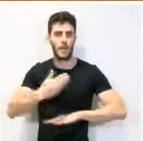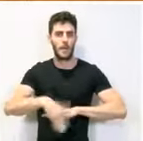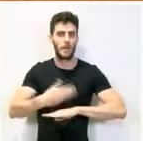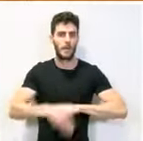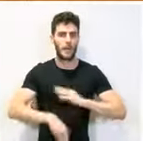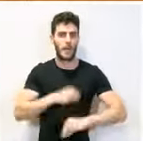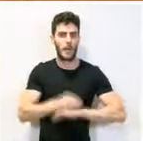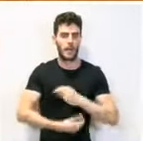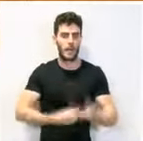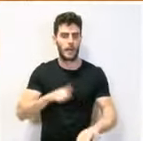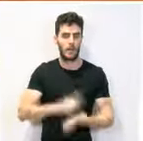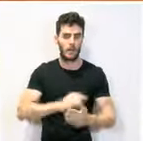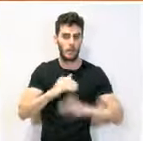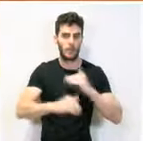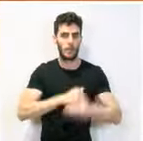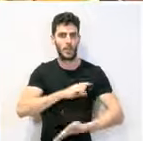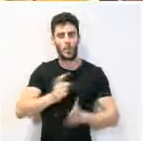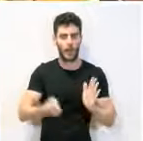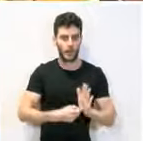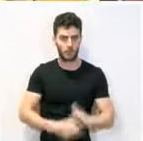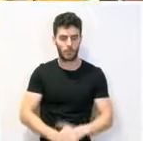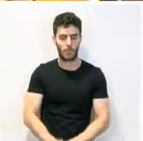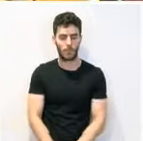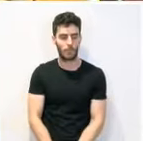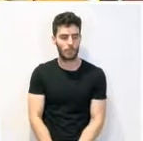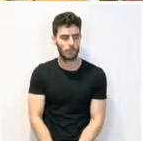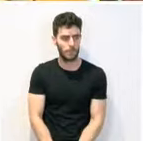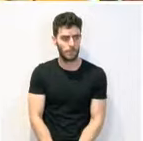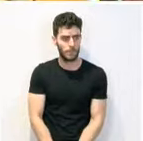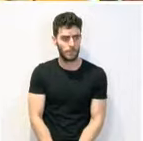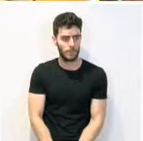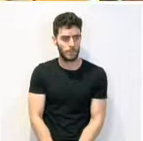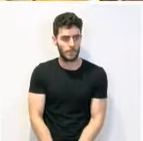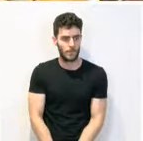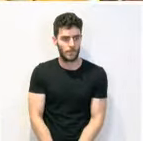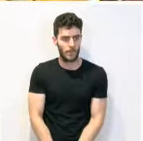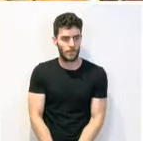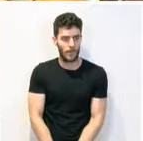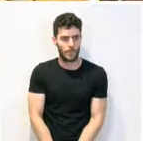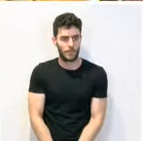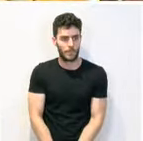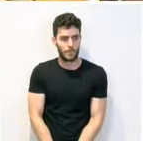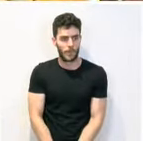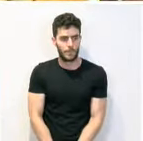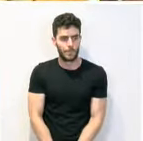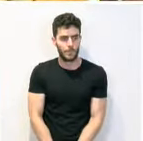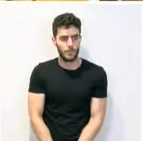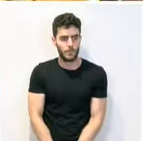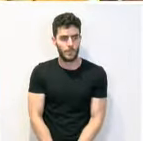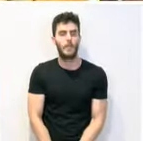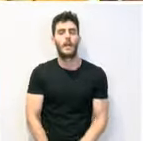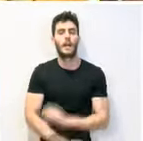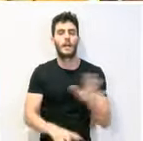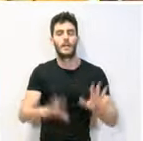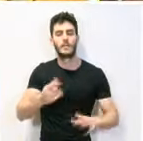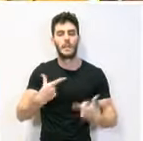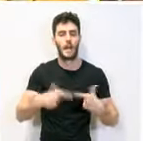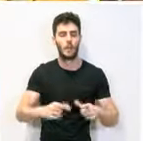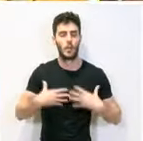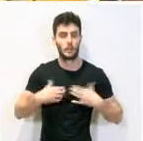tener que hacer la tramitación de una ley. ¿Cómo no? Hablar en el ámbito de la sanidad también,